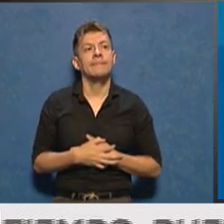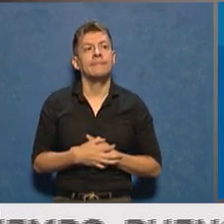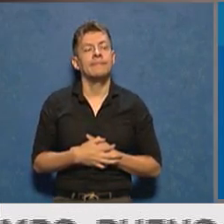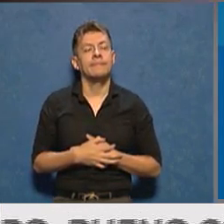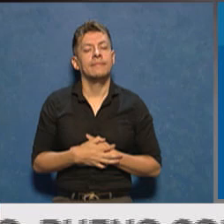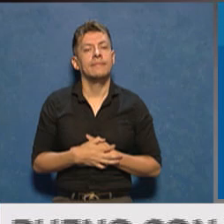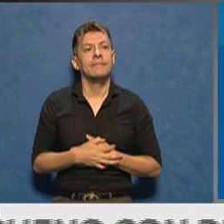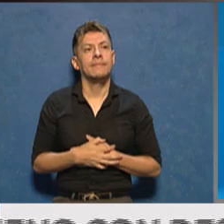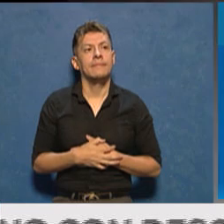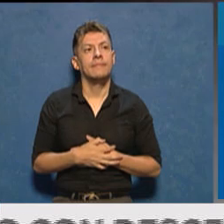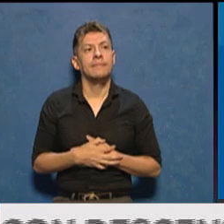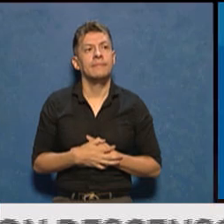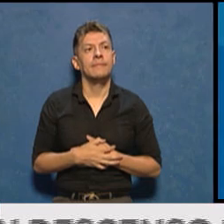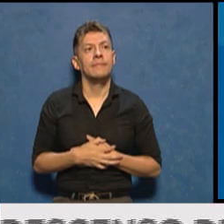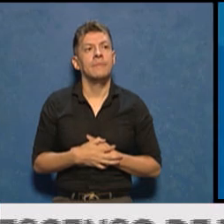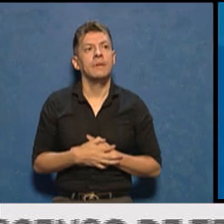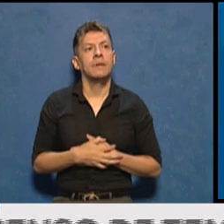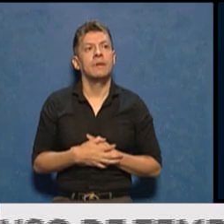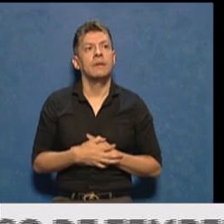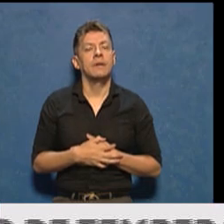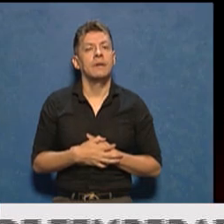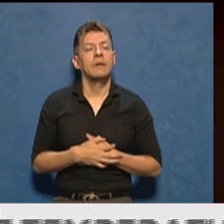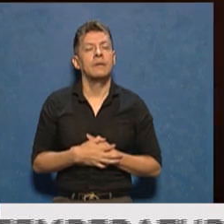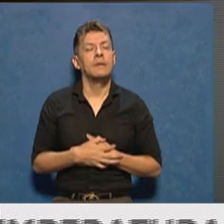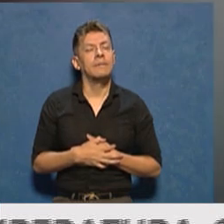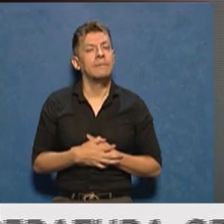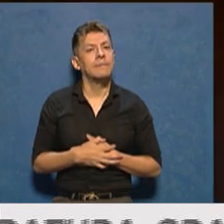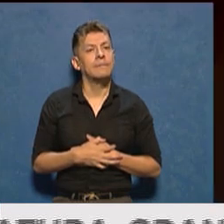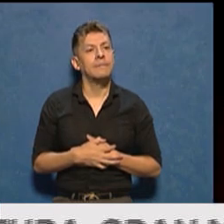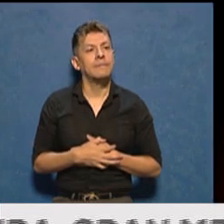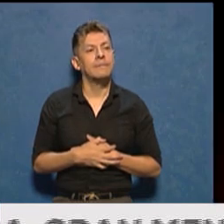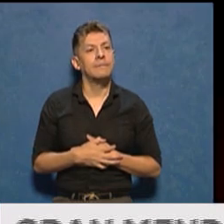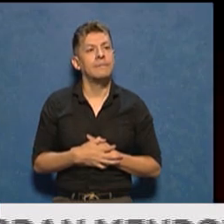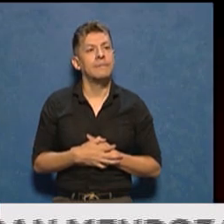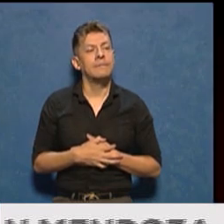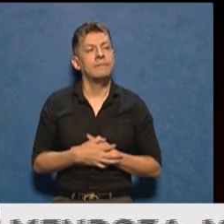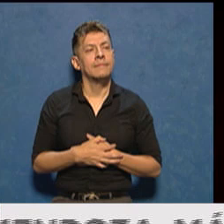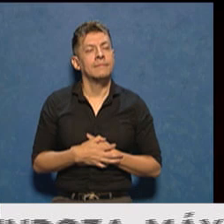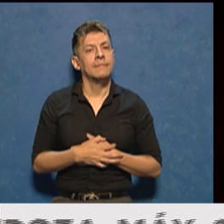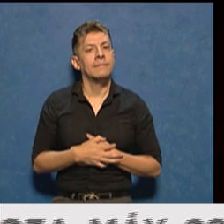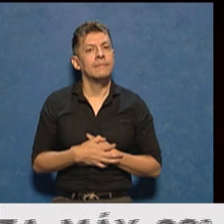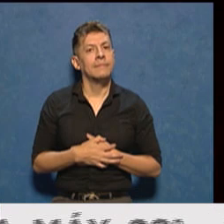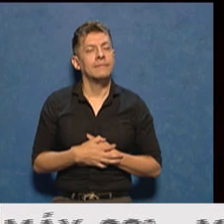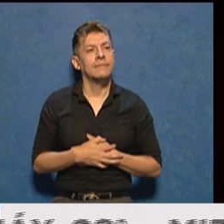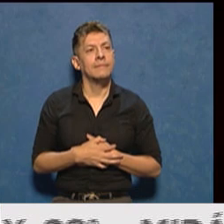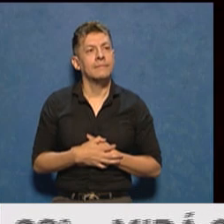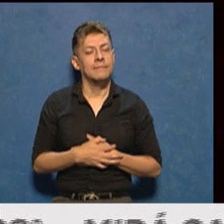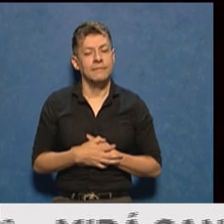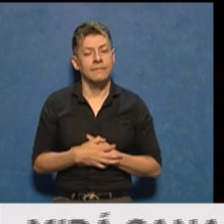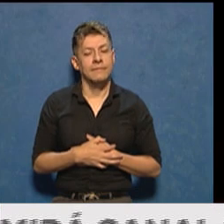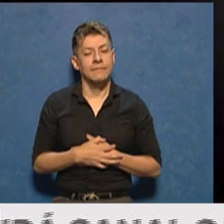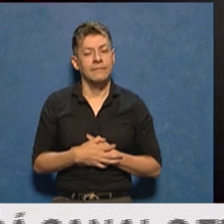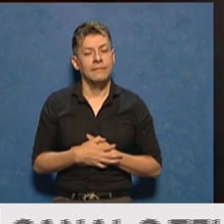Mirá, mirame así. Así le muestro después los bajos. ¿Dónde se lo llegan al central? Al Carrillo, ¿viste los chicos,